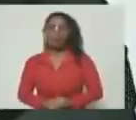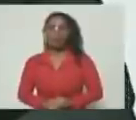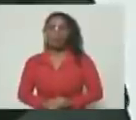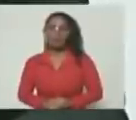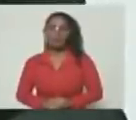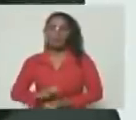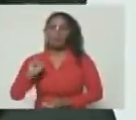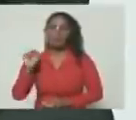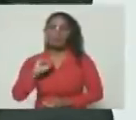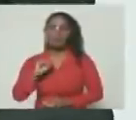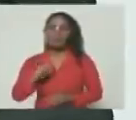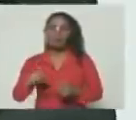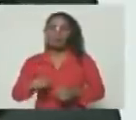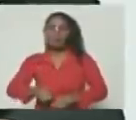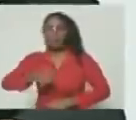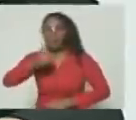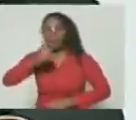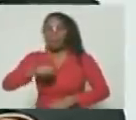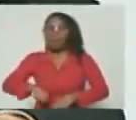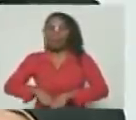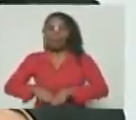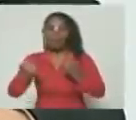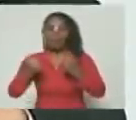Definitivamente lo que más daño nos ha hecho